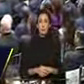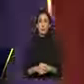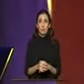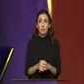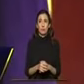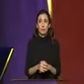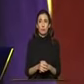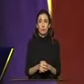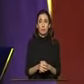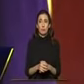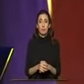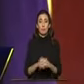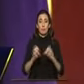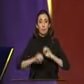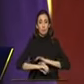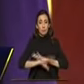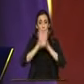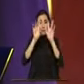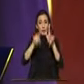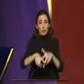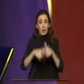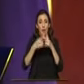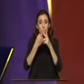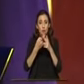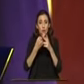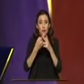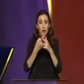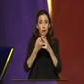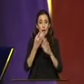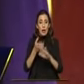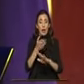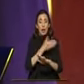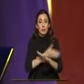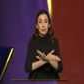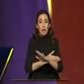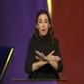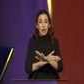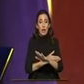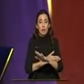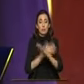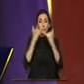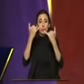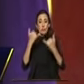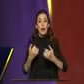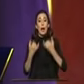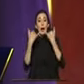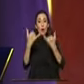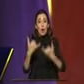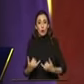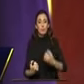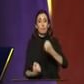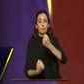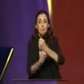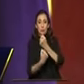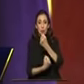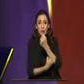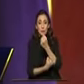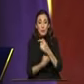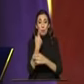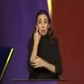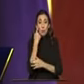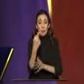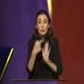Comenzaré, claro está, por los cimientos del futuro, es decir, por el presente, por los hechos, por las